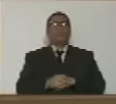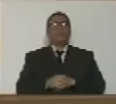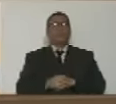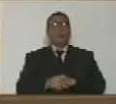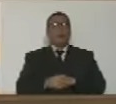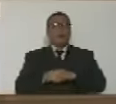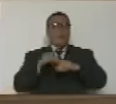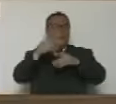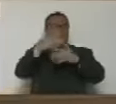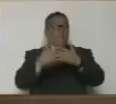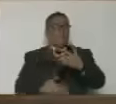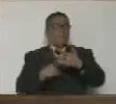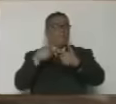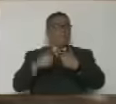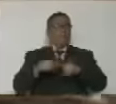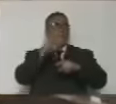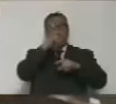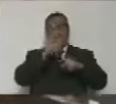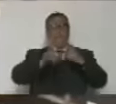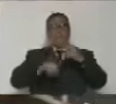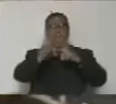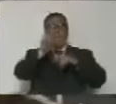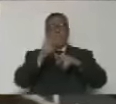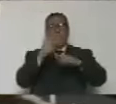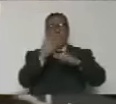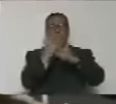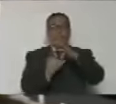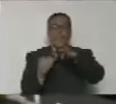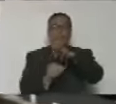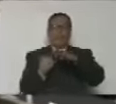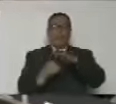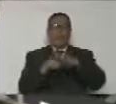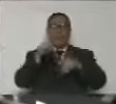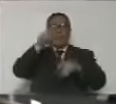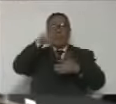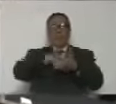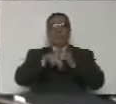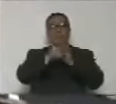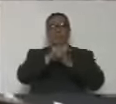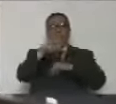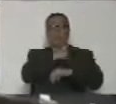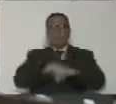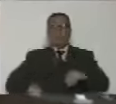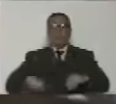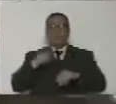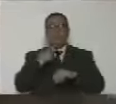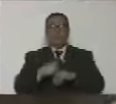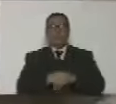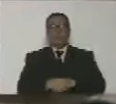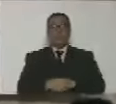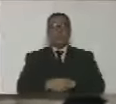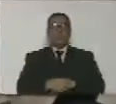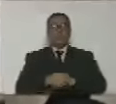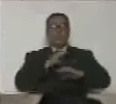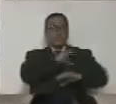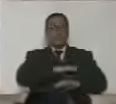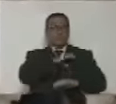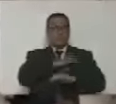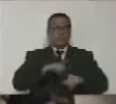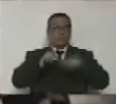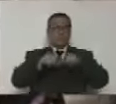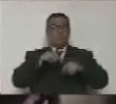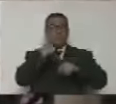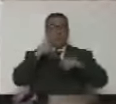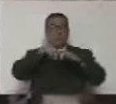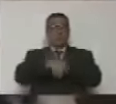cuales remitieron los informes anuales de ambas instituciones correspondientes al 2023. El presidente envió a las comisiones permanentes de